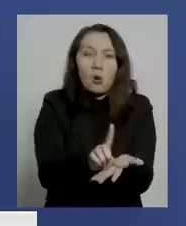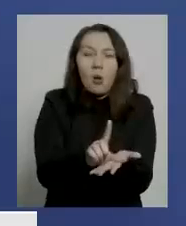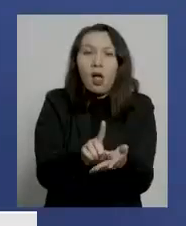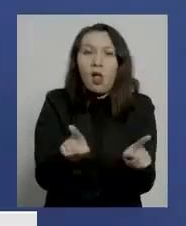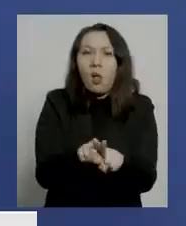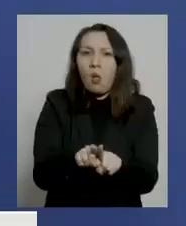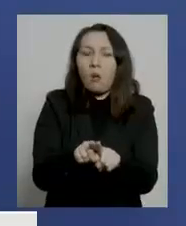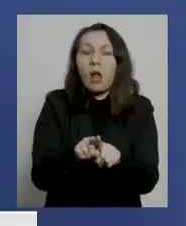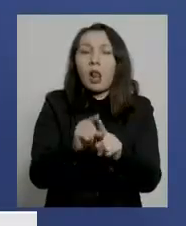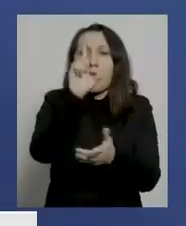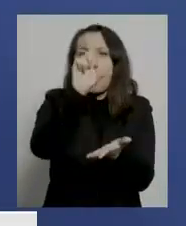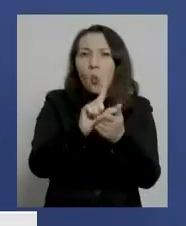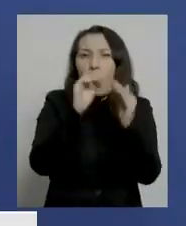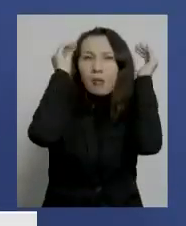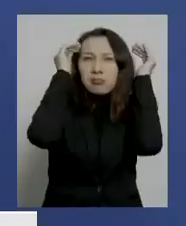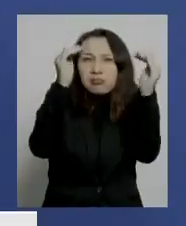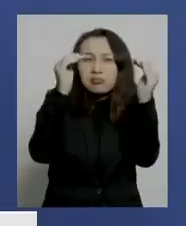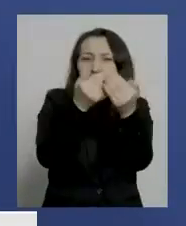lugares cerrados,